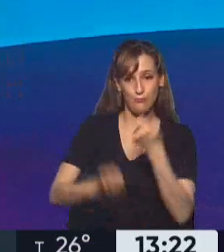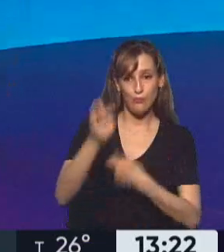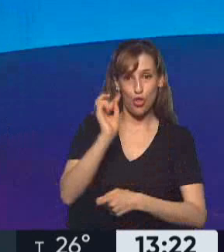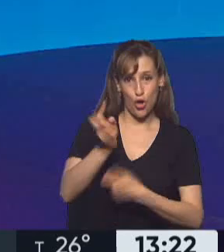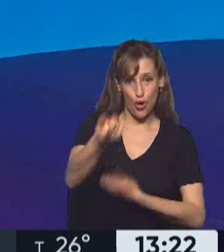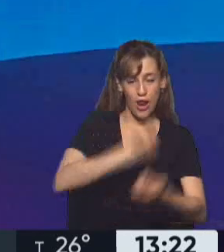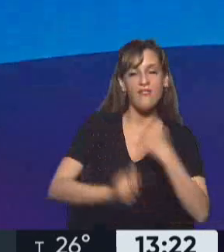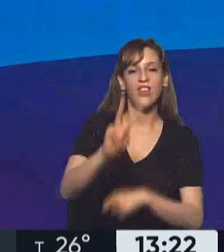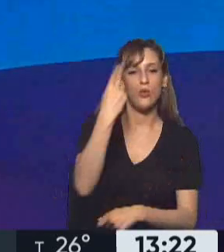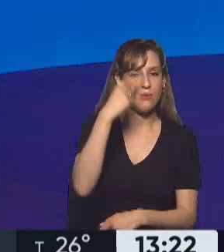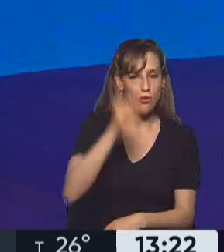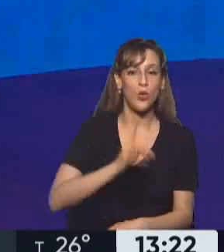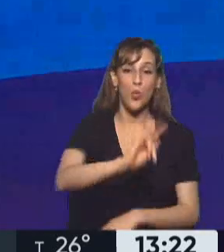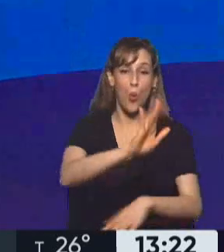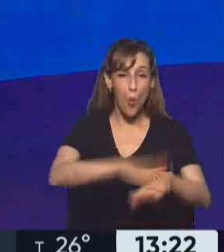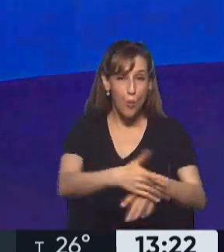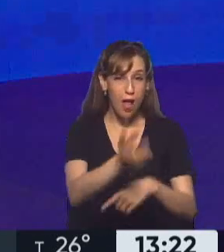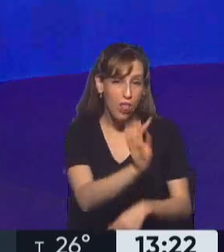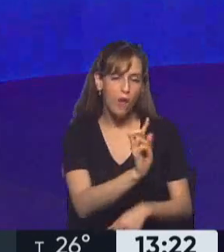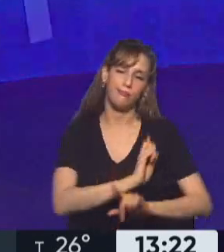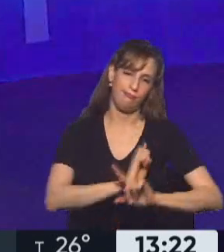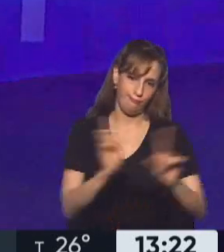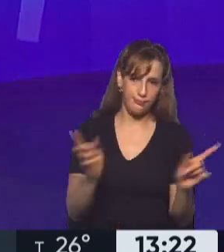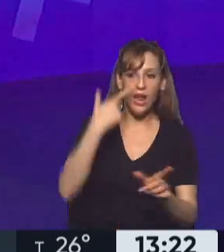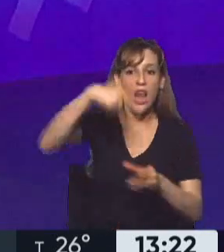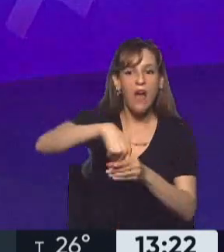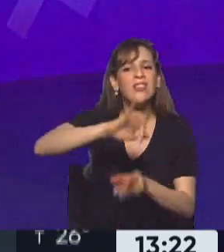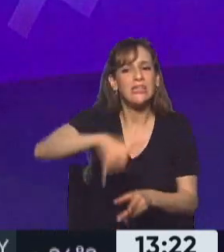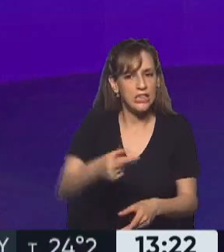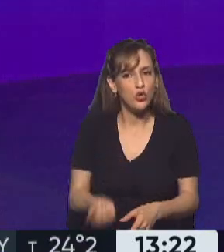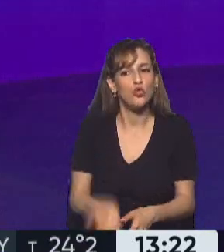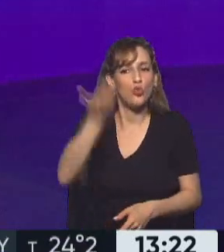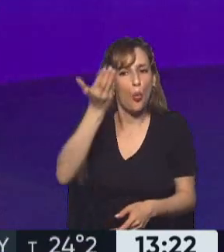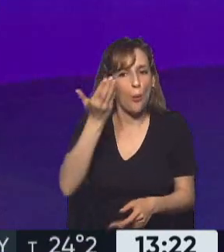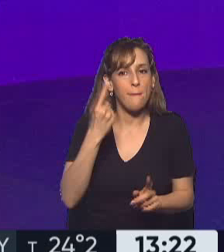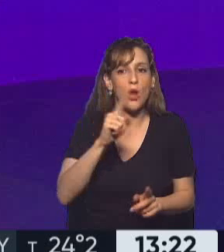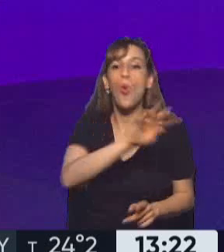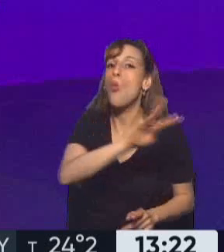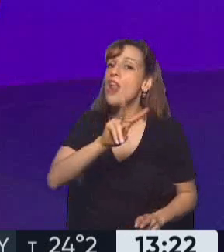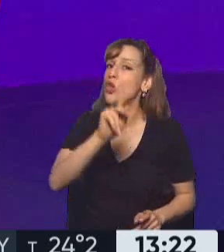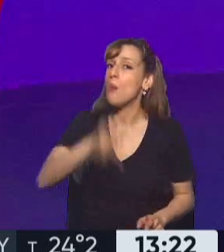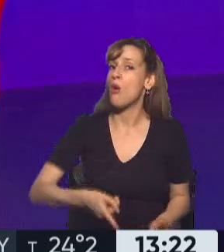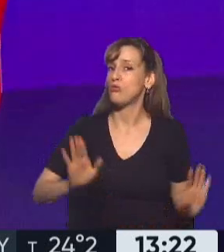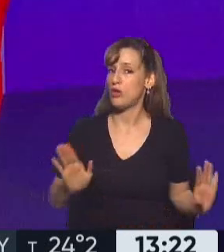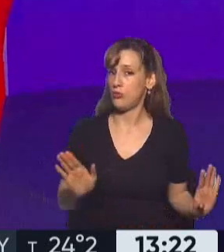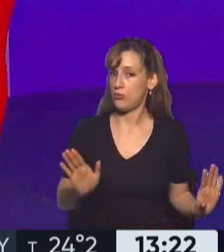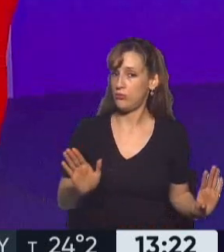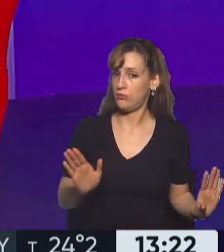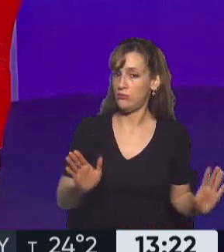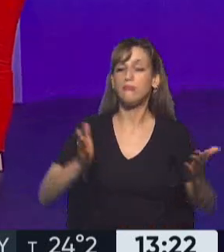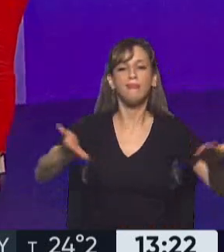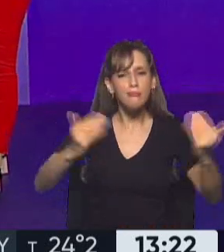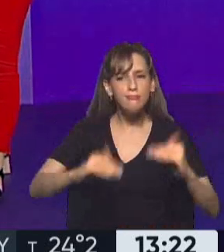podemos responsabilizar al dólar sobre esto. La nafta subió, pero subió 42, no subió más que 52, subió 10 puntos menos. Las